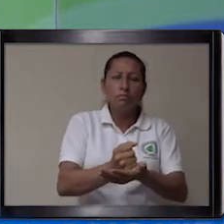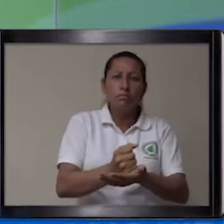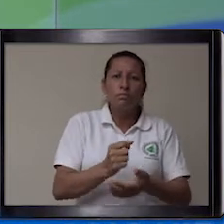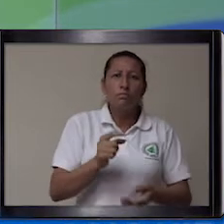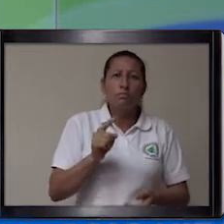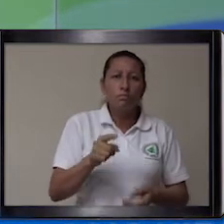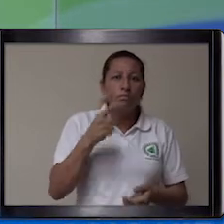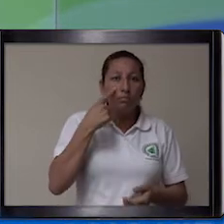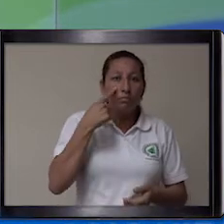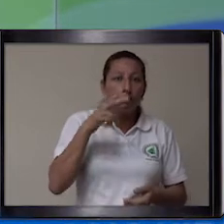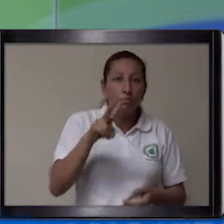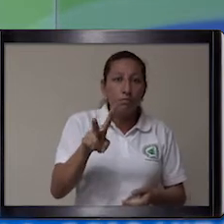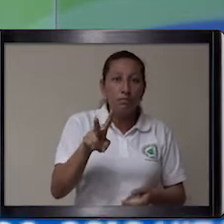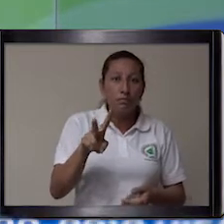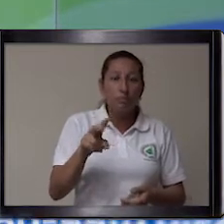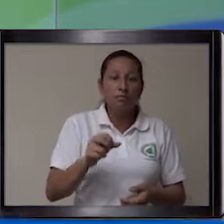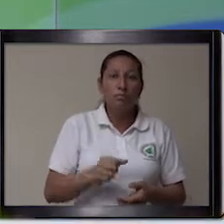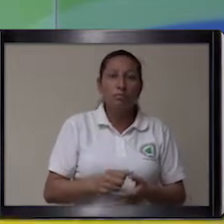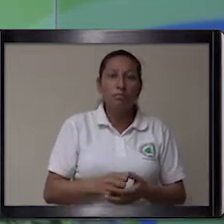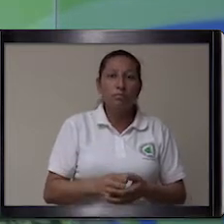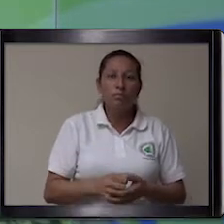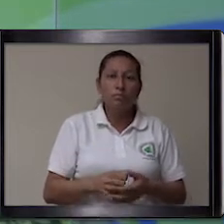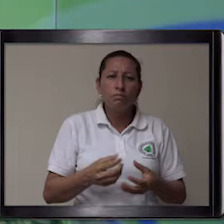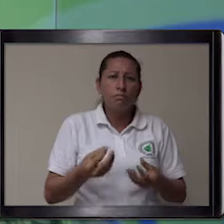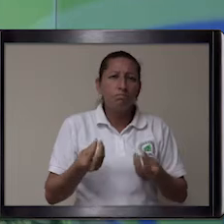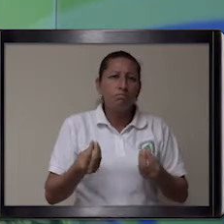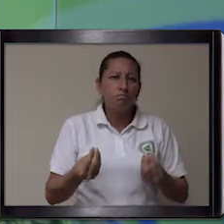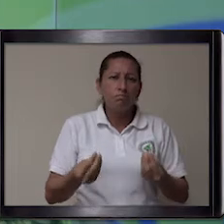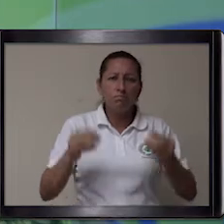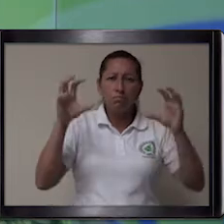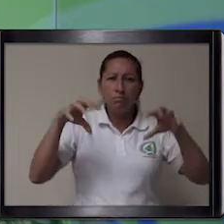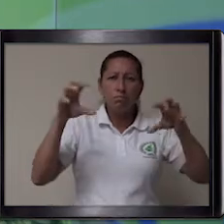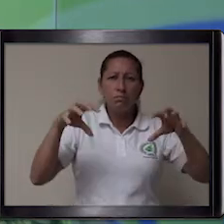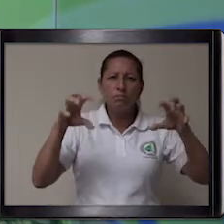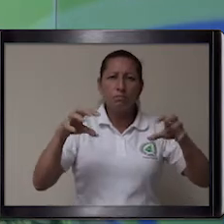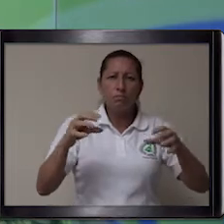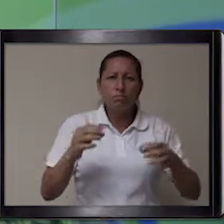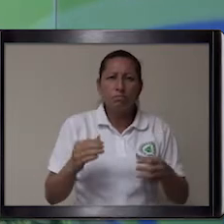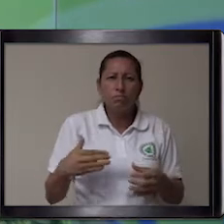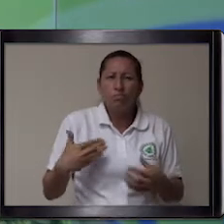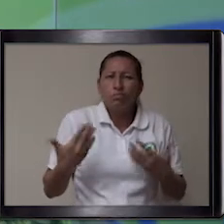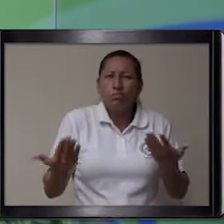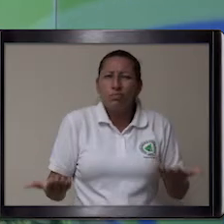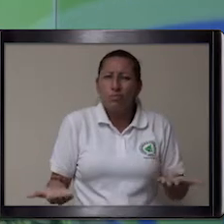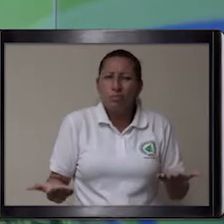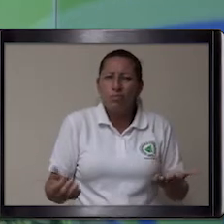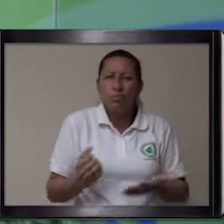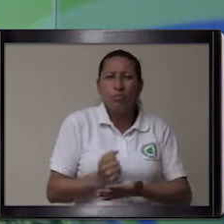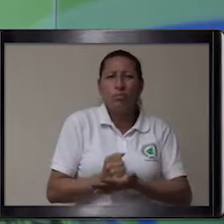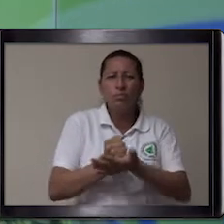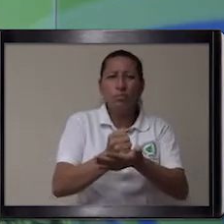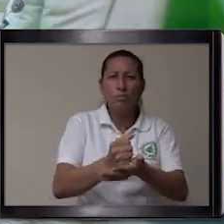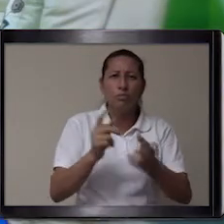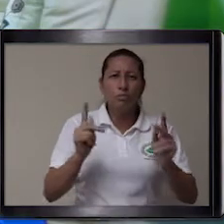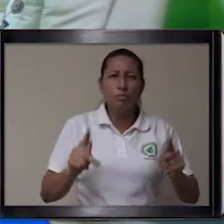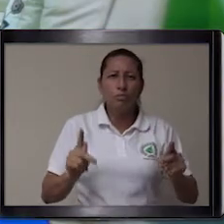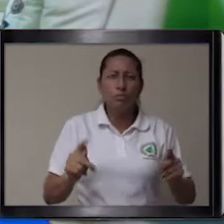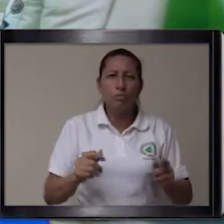ser afectada, me imagino, durante determinado periodo lluvioso, ¿verdad? O el tiempo que dura constantemente la